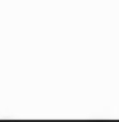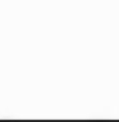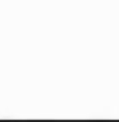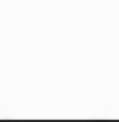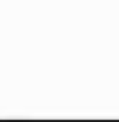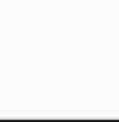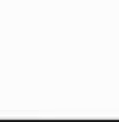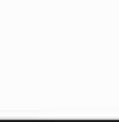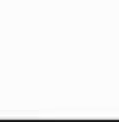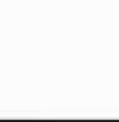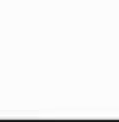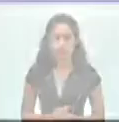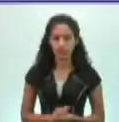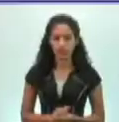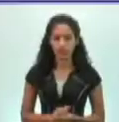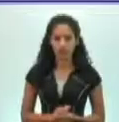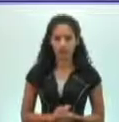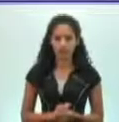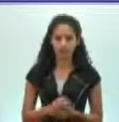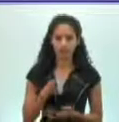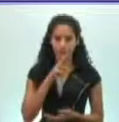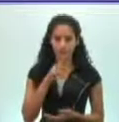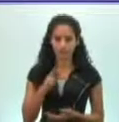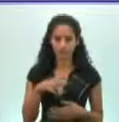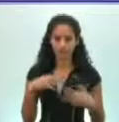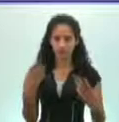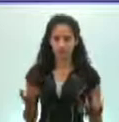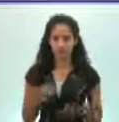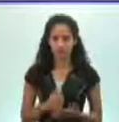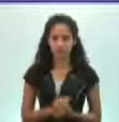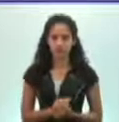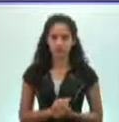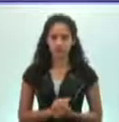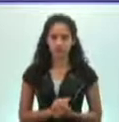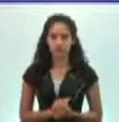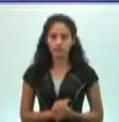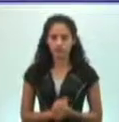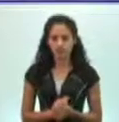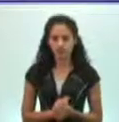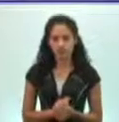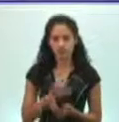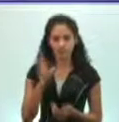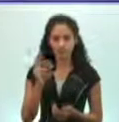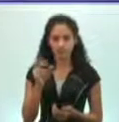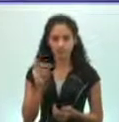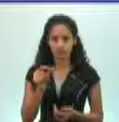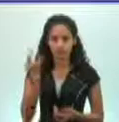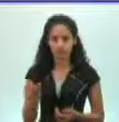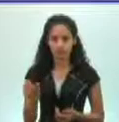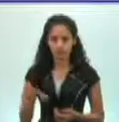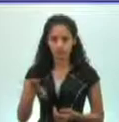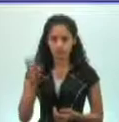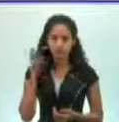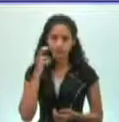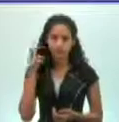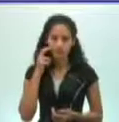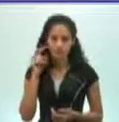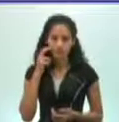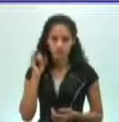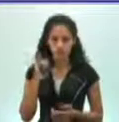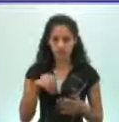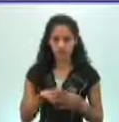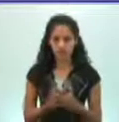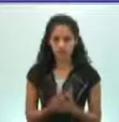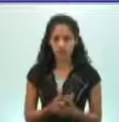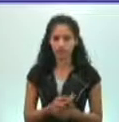Y entonces nuestra respuesta sería que el promedio de pasajeros en esos 6 días fue